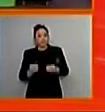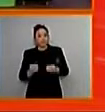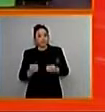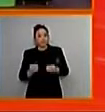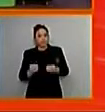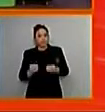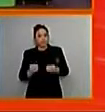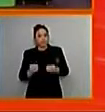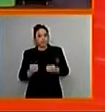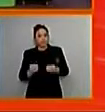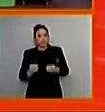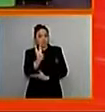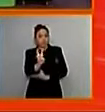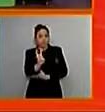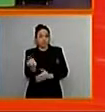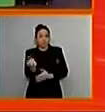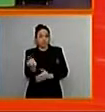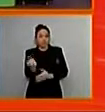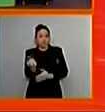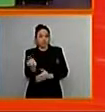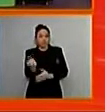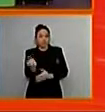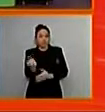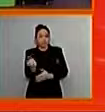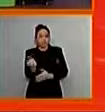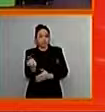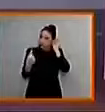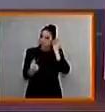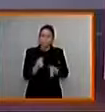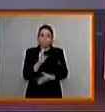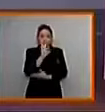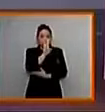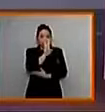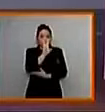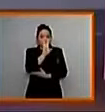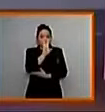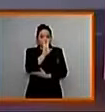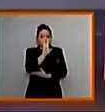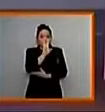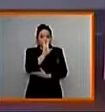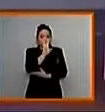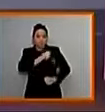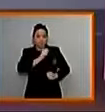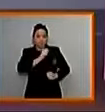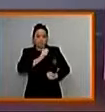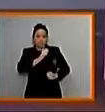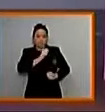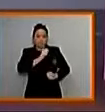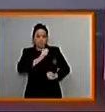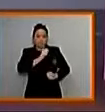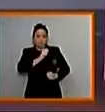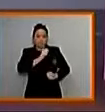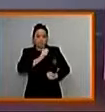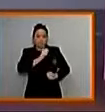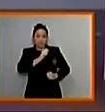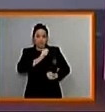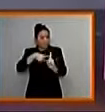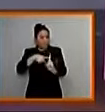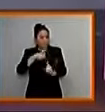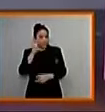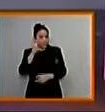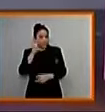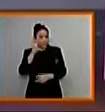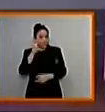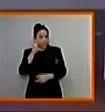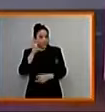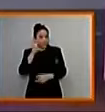Y ese es el 6. Repito el número ganador para la diaria 69 soldado y para más uno 69 más 6. Felicidades a todos